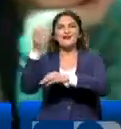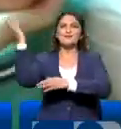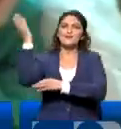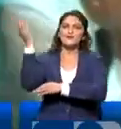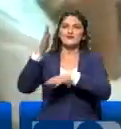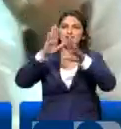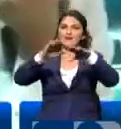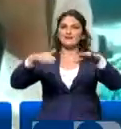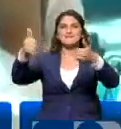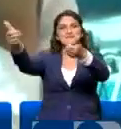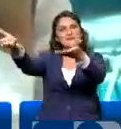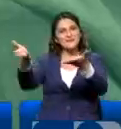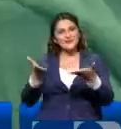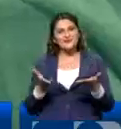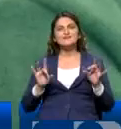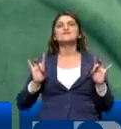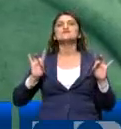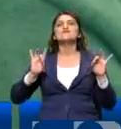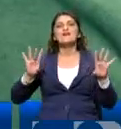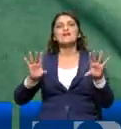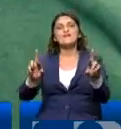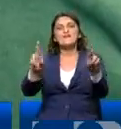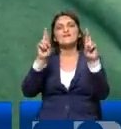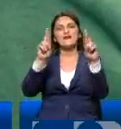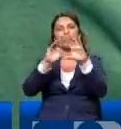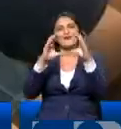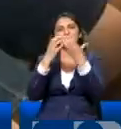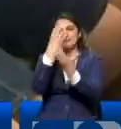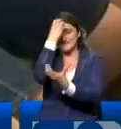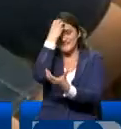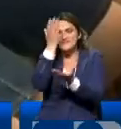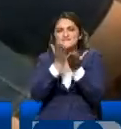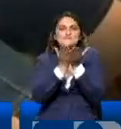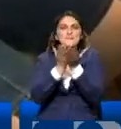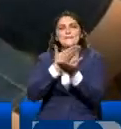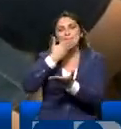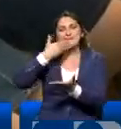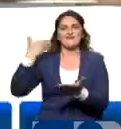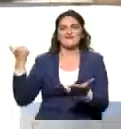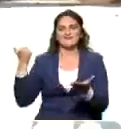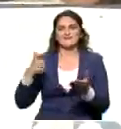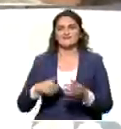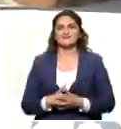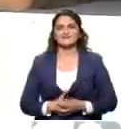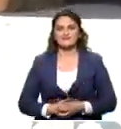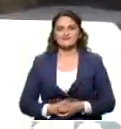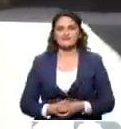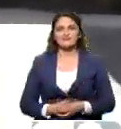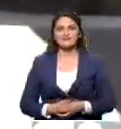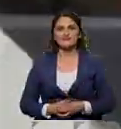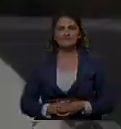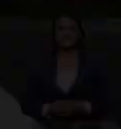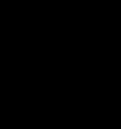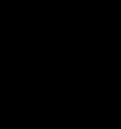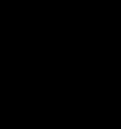comprometió su trabajo para conseguir una mejor educación en el país en quito- freddy paredes 24 horas